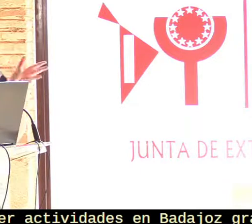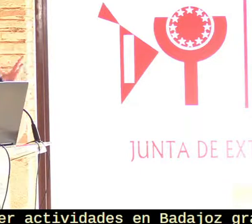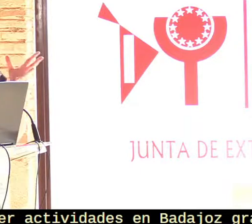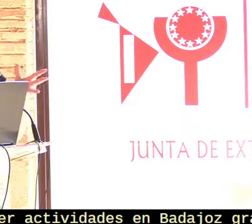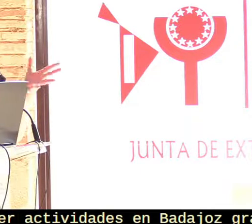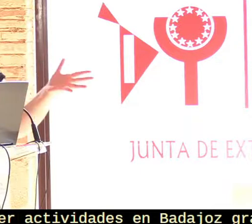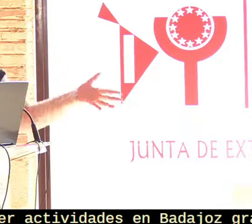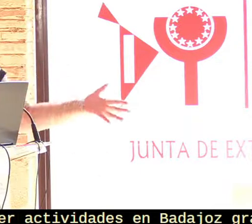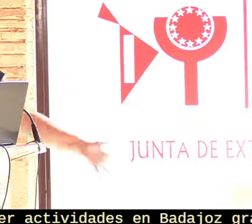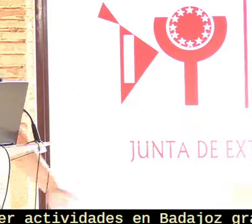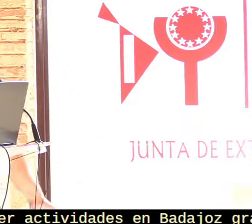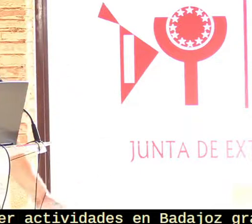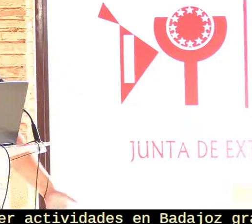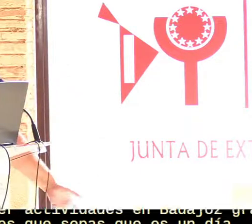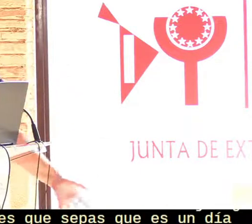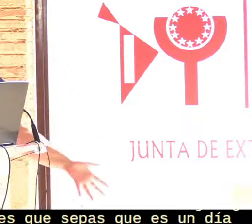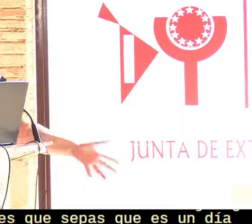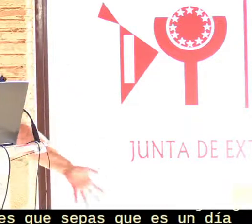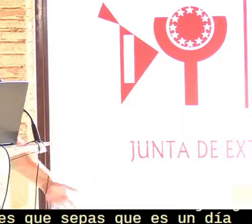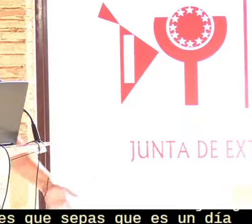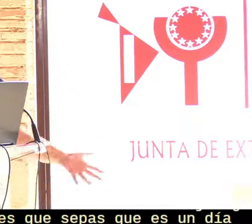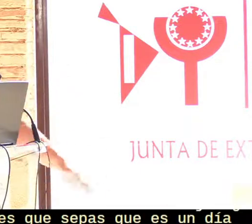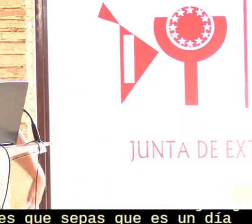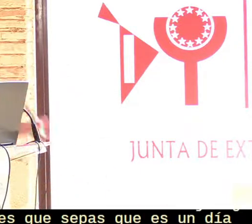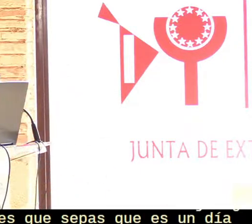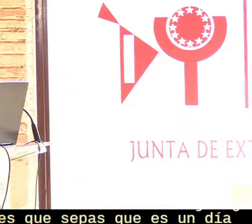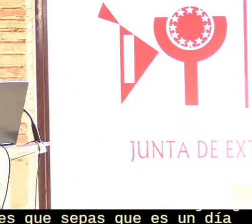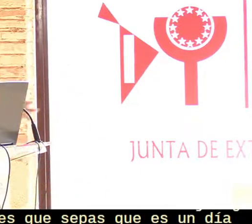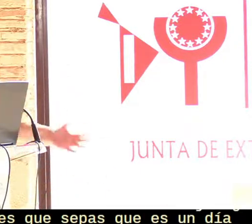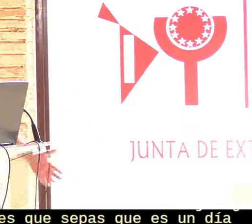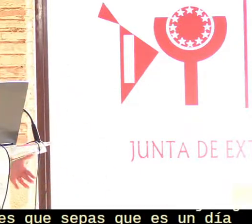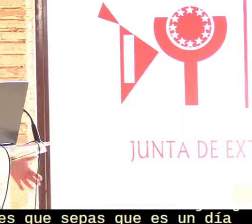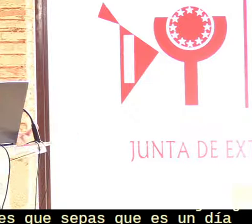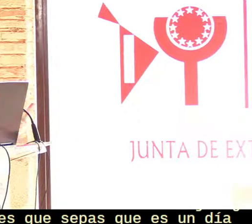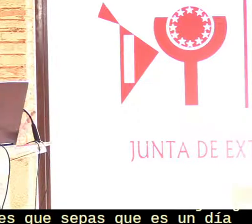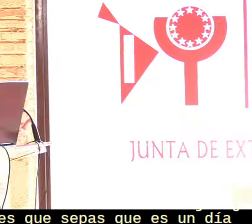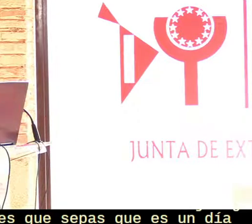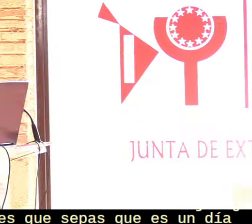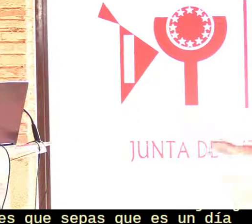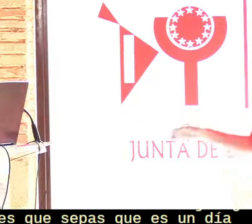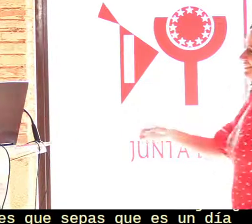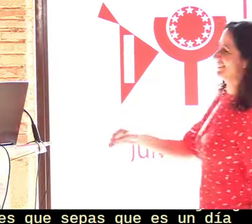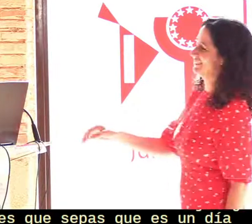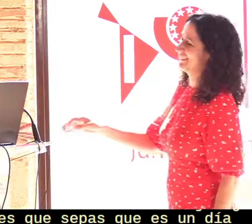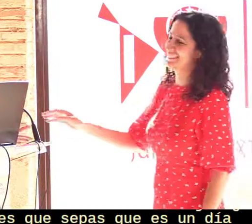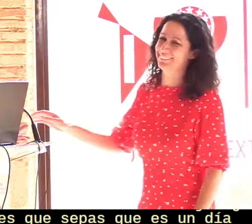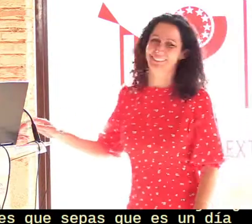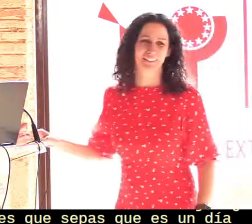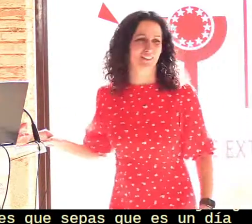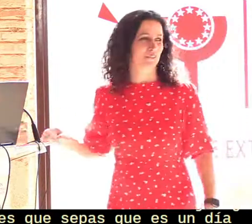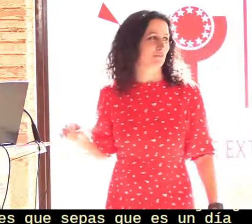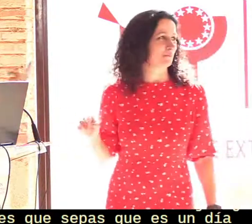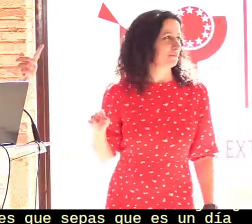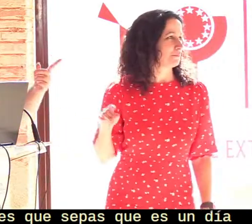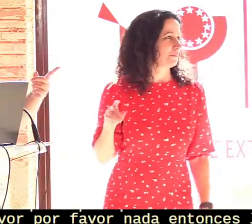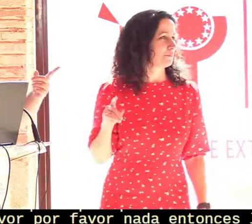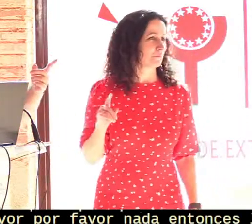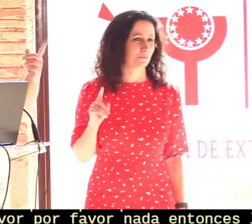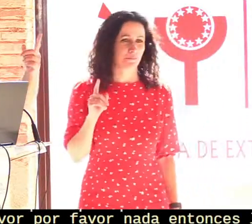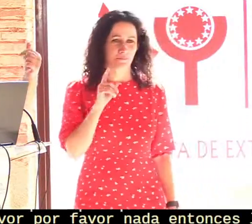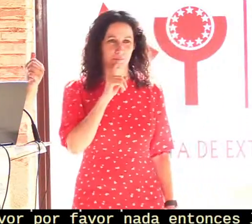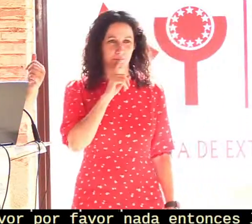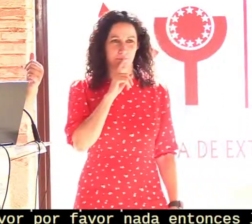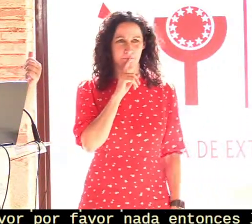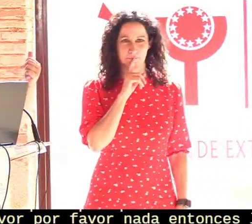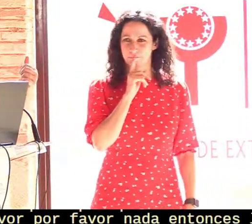Bueno pues que sepáis que es un día internacional s Maite por favor por favor nada entonces lo